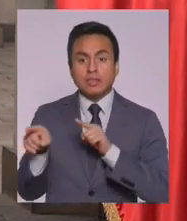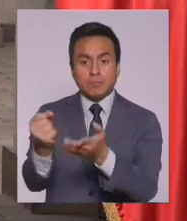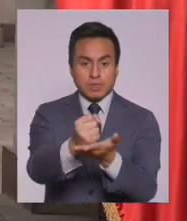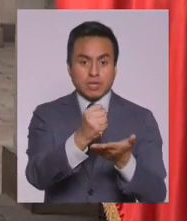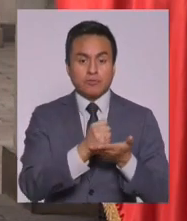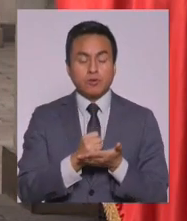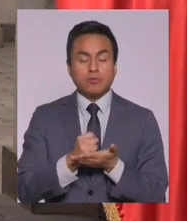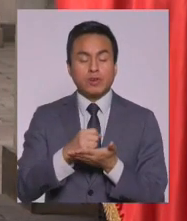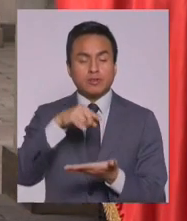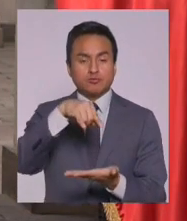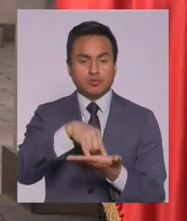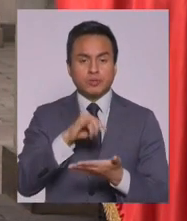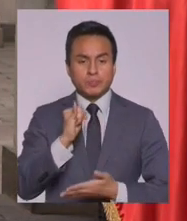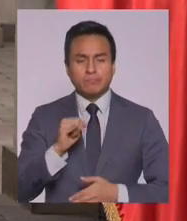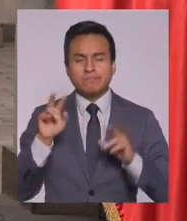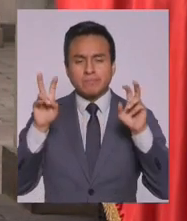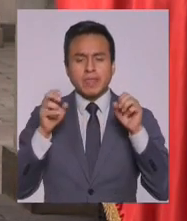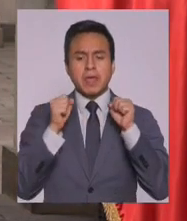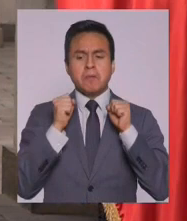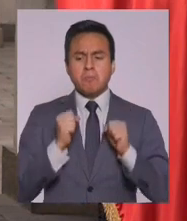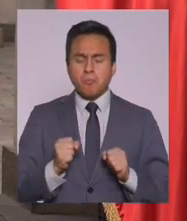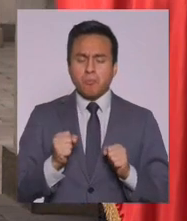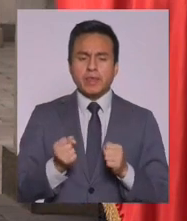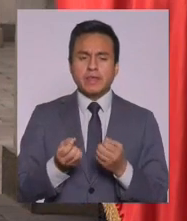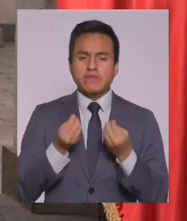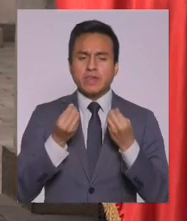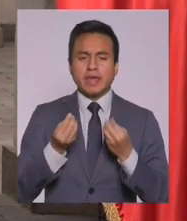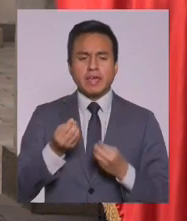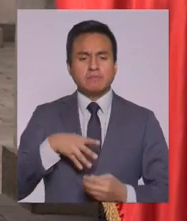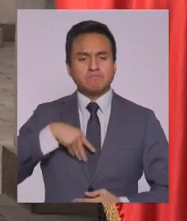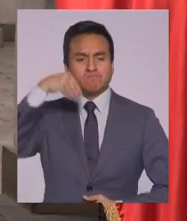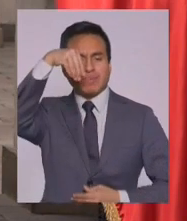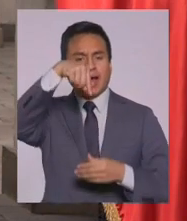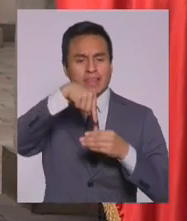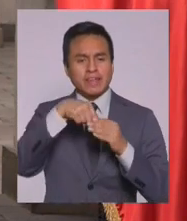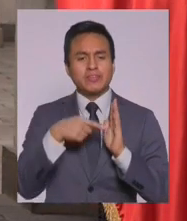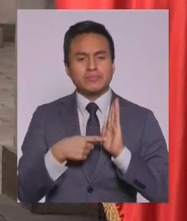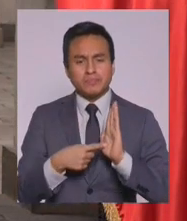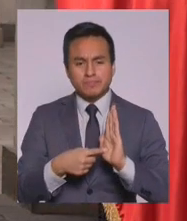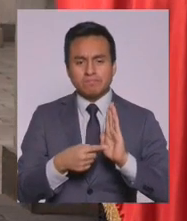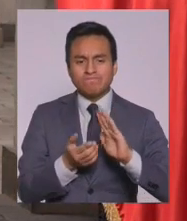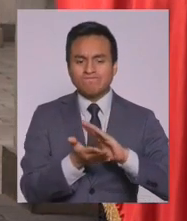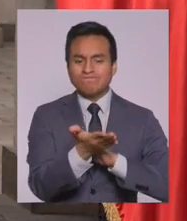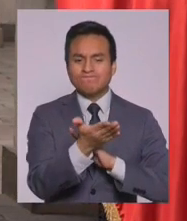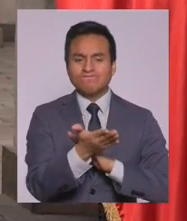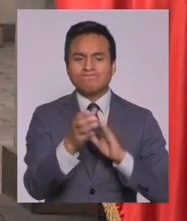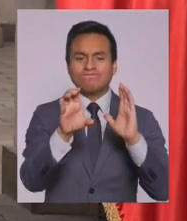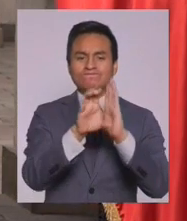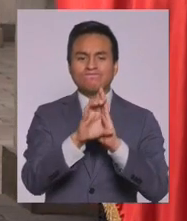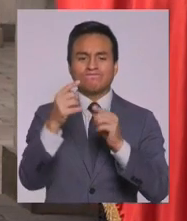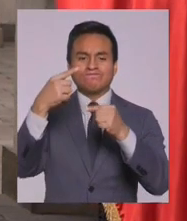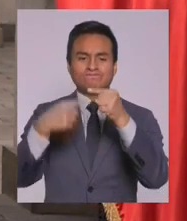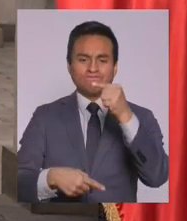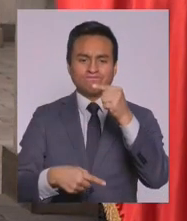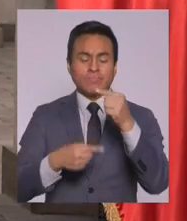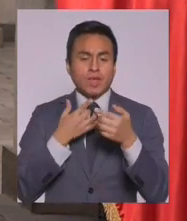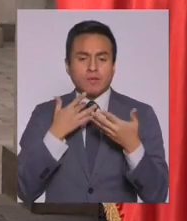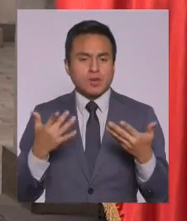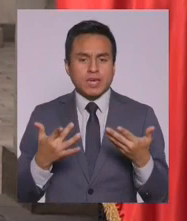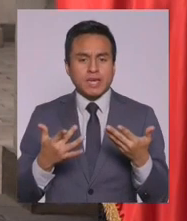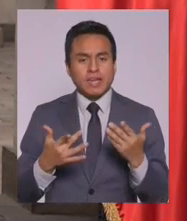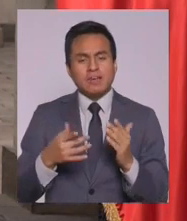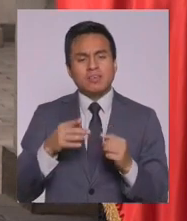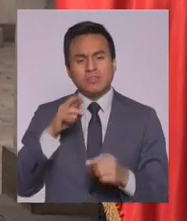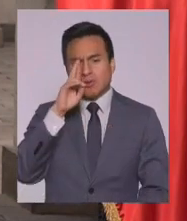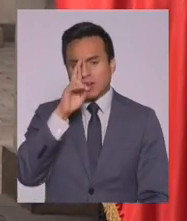en el Congreso, que pudiendo estar bien inspiradas, son inconstitucionales porque no